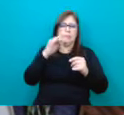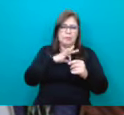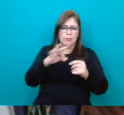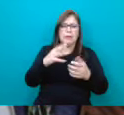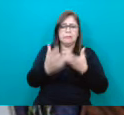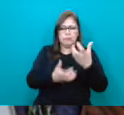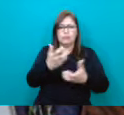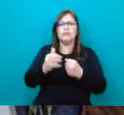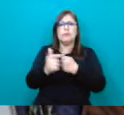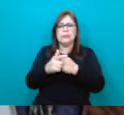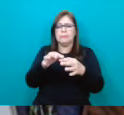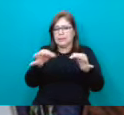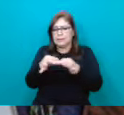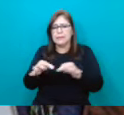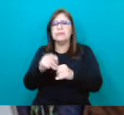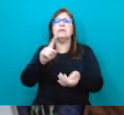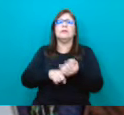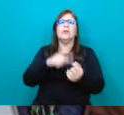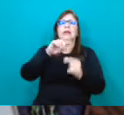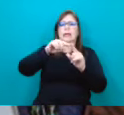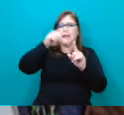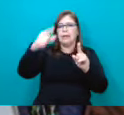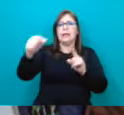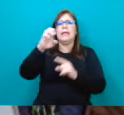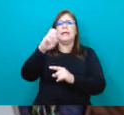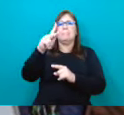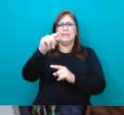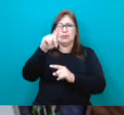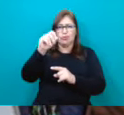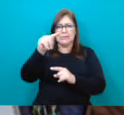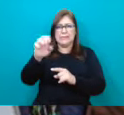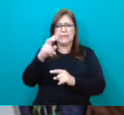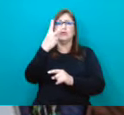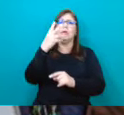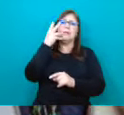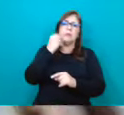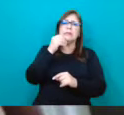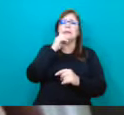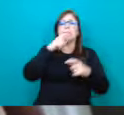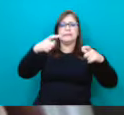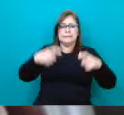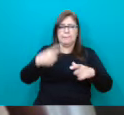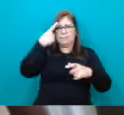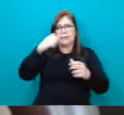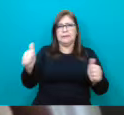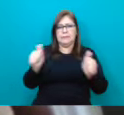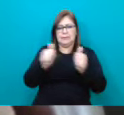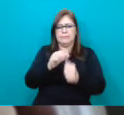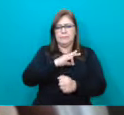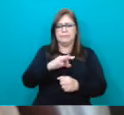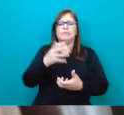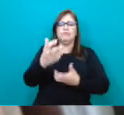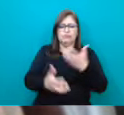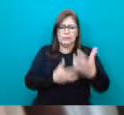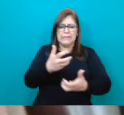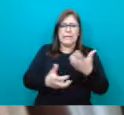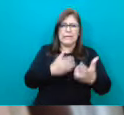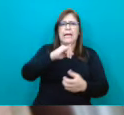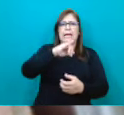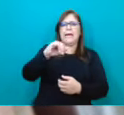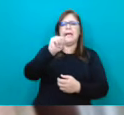desmenuzada, una rama de pasote, dos limones y tostadas para acompañar. Primero cosemos